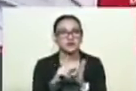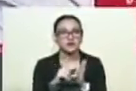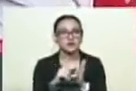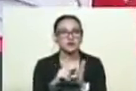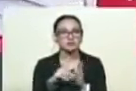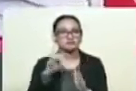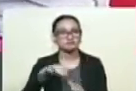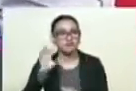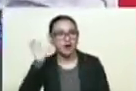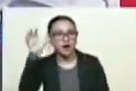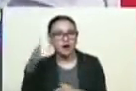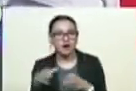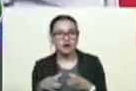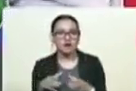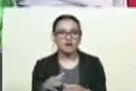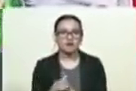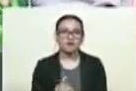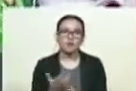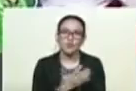canchas,